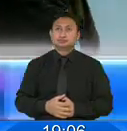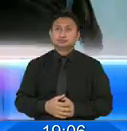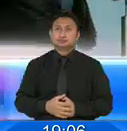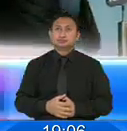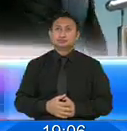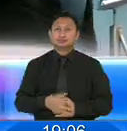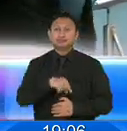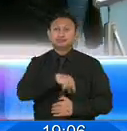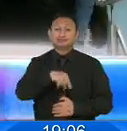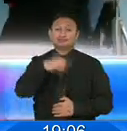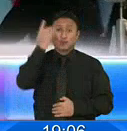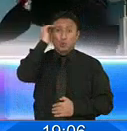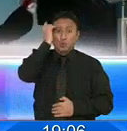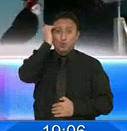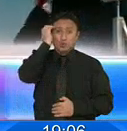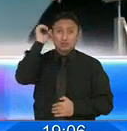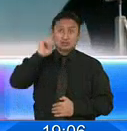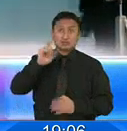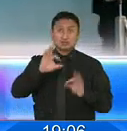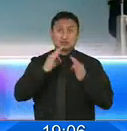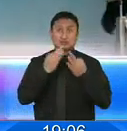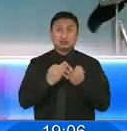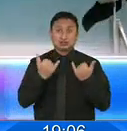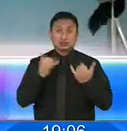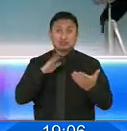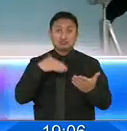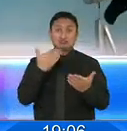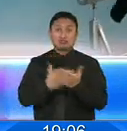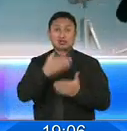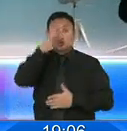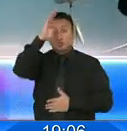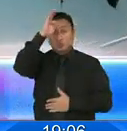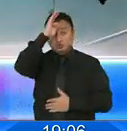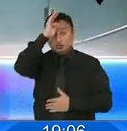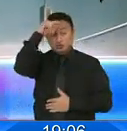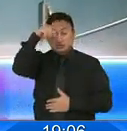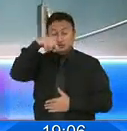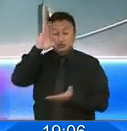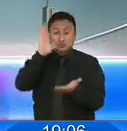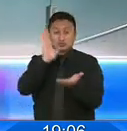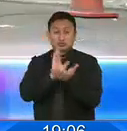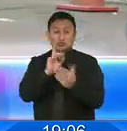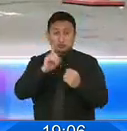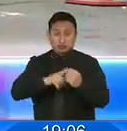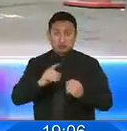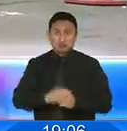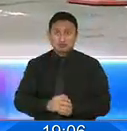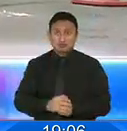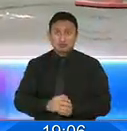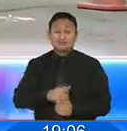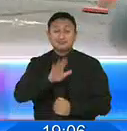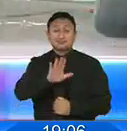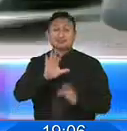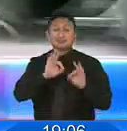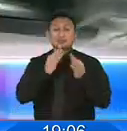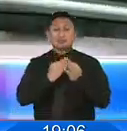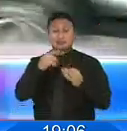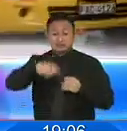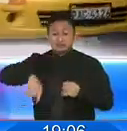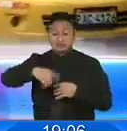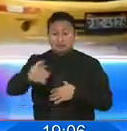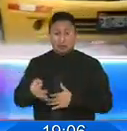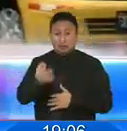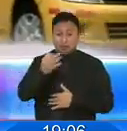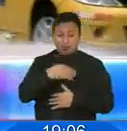Desesperación e incertidumbre vive esta familia que llegó hasta el hospital Carlos Andrade Marín de Quito. 5 miembros están contagiados de COVID, pero el